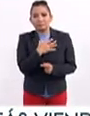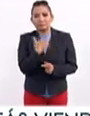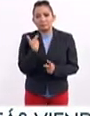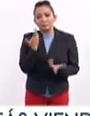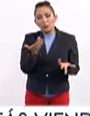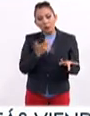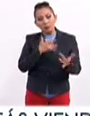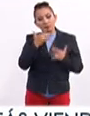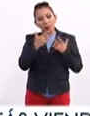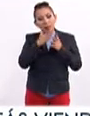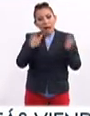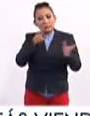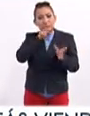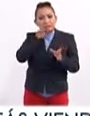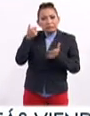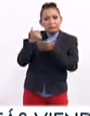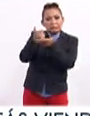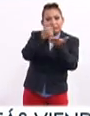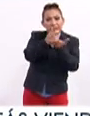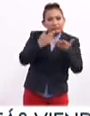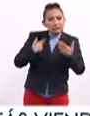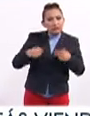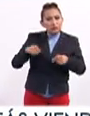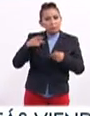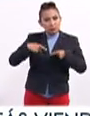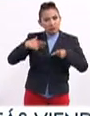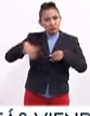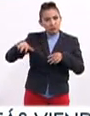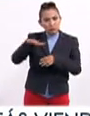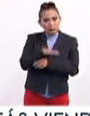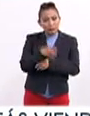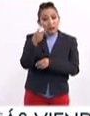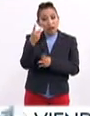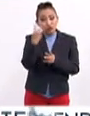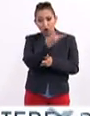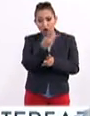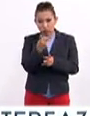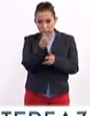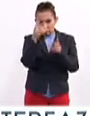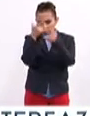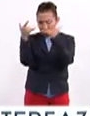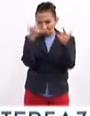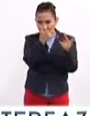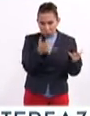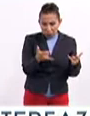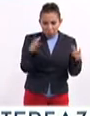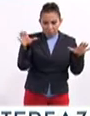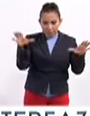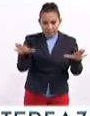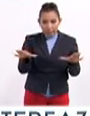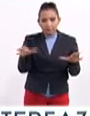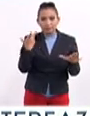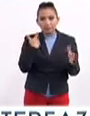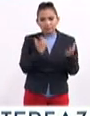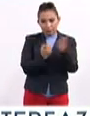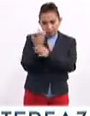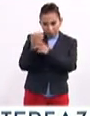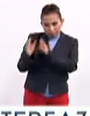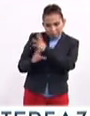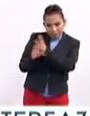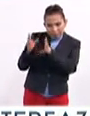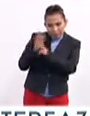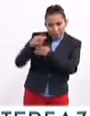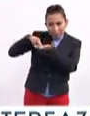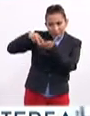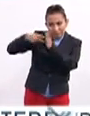un espíritu de una gran preocupación social. Entonces, esas dos circunstancias, la novedad de